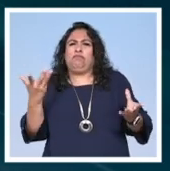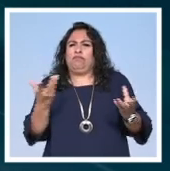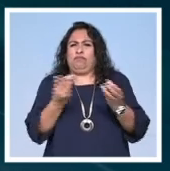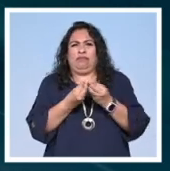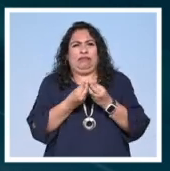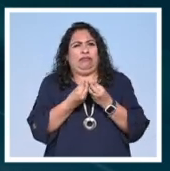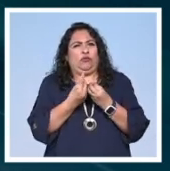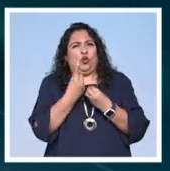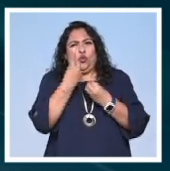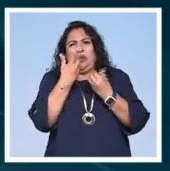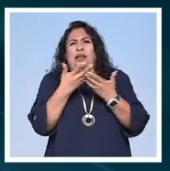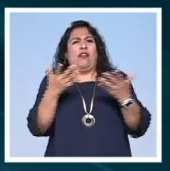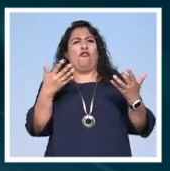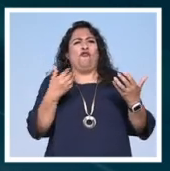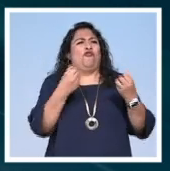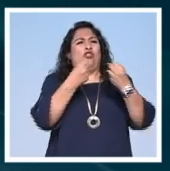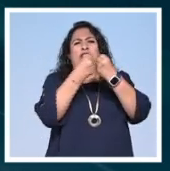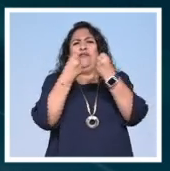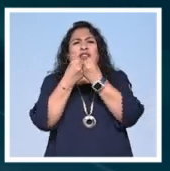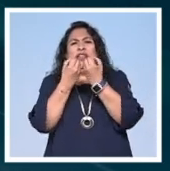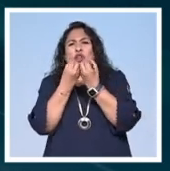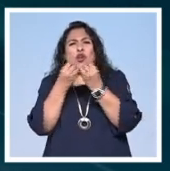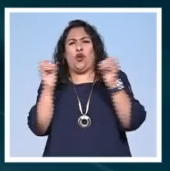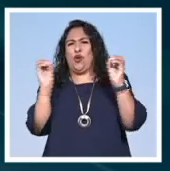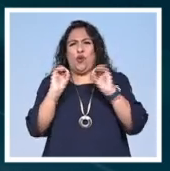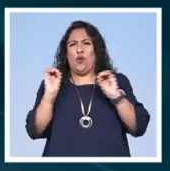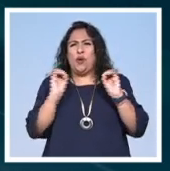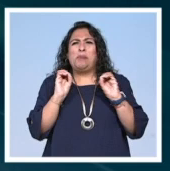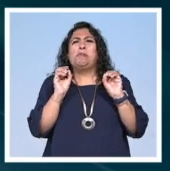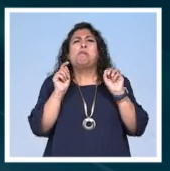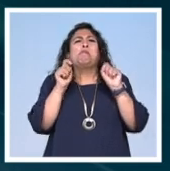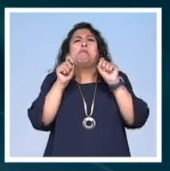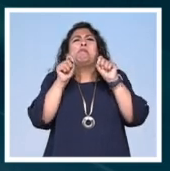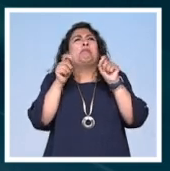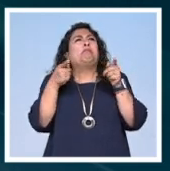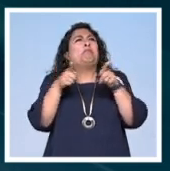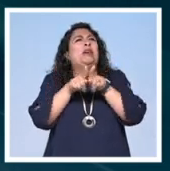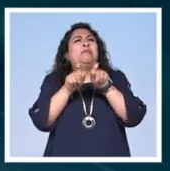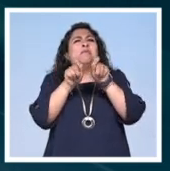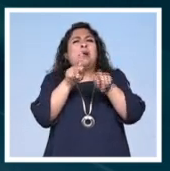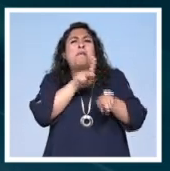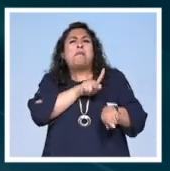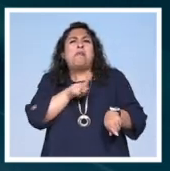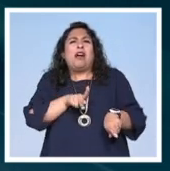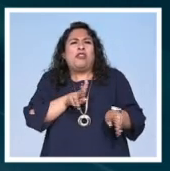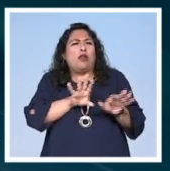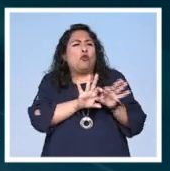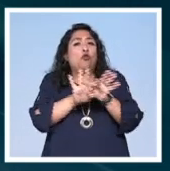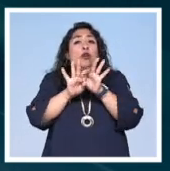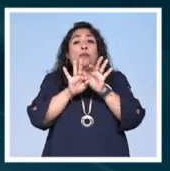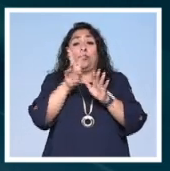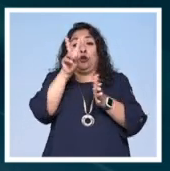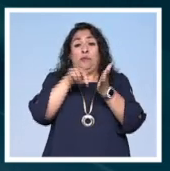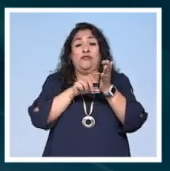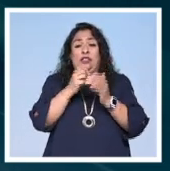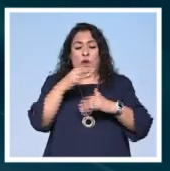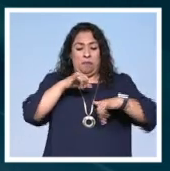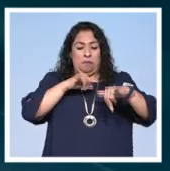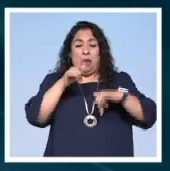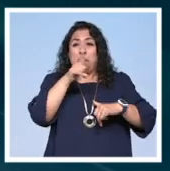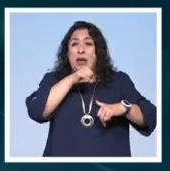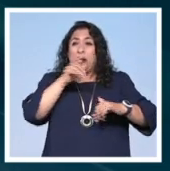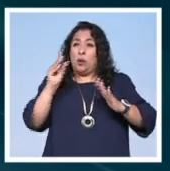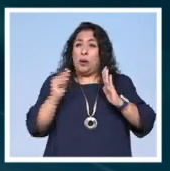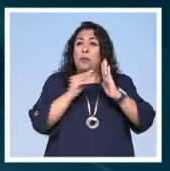literatura Sin fronteras como una suerte de patria común en 2024 el mapa de las lenguas incluirá en su